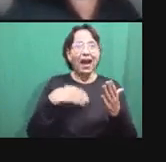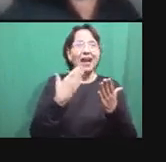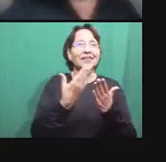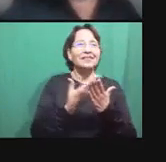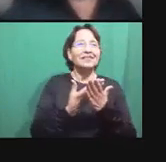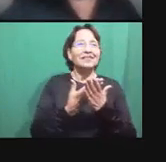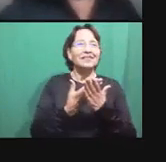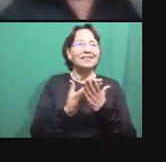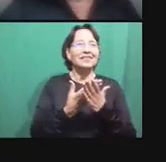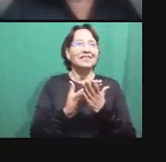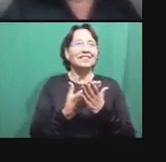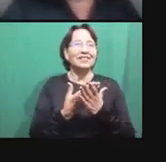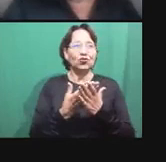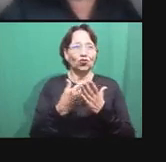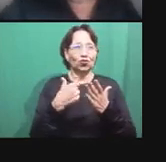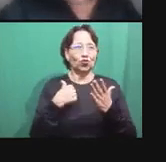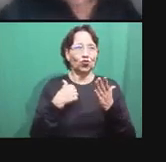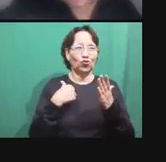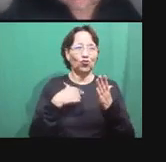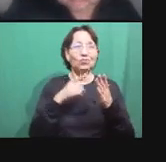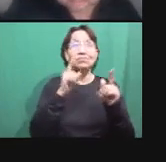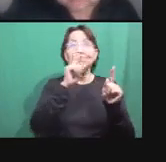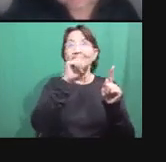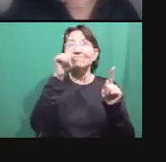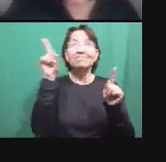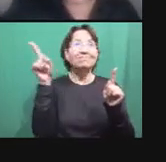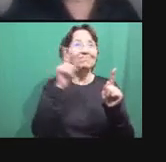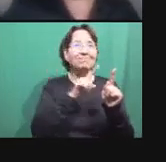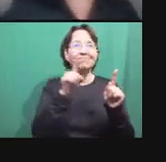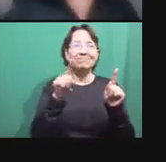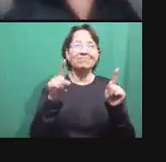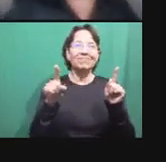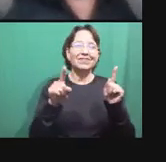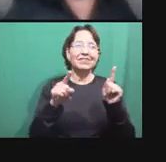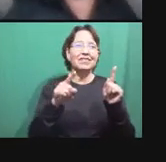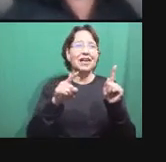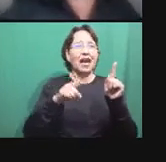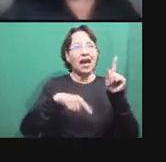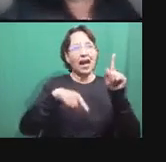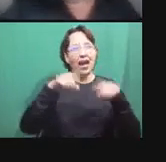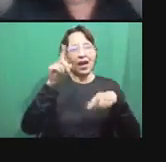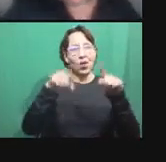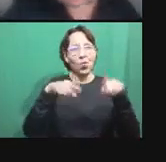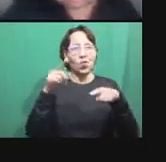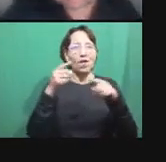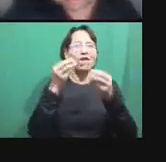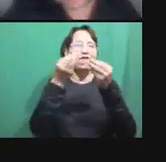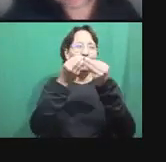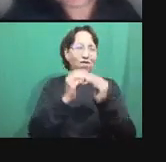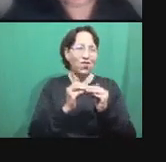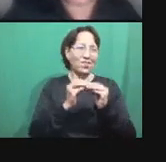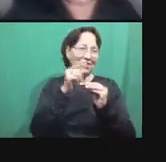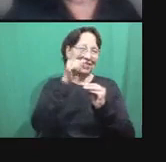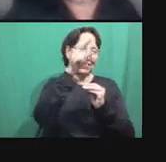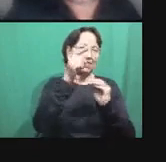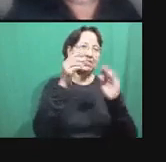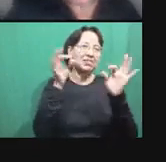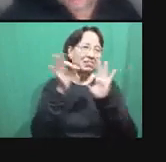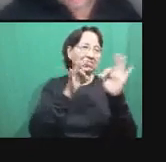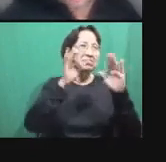era develar solamente las zonas oscuras, utilizando todo el equipaje que había